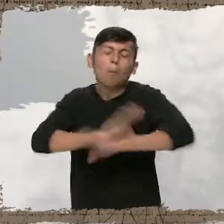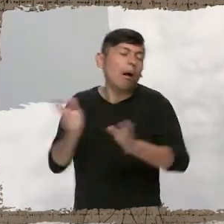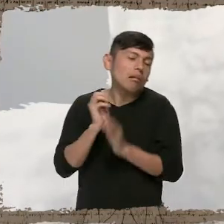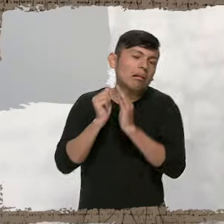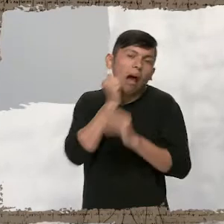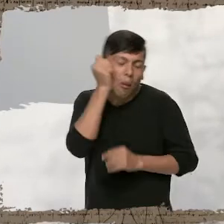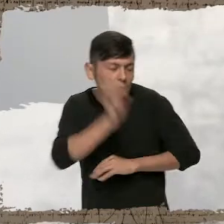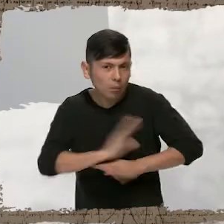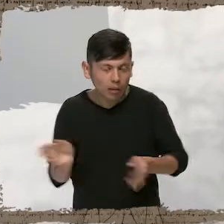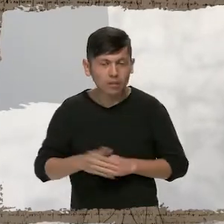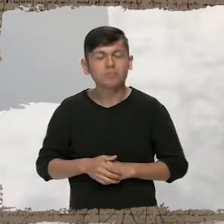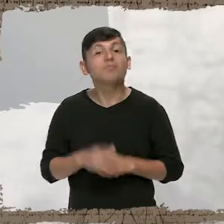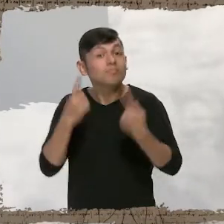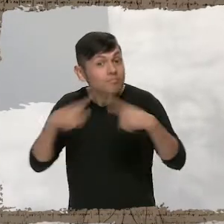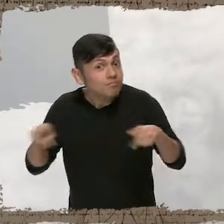5